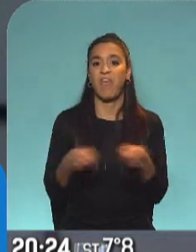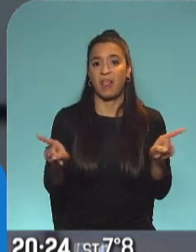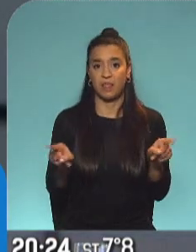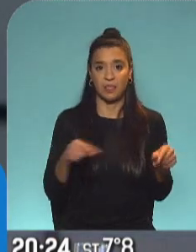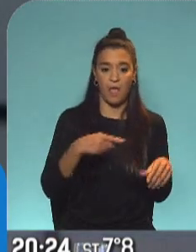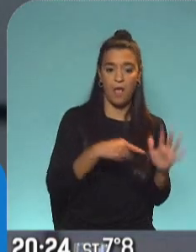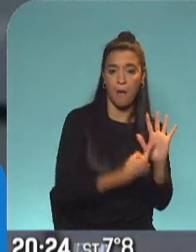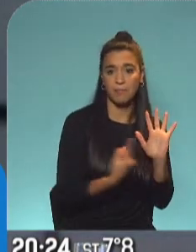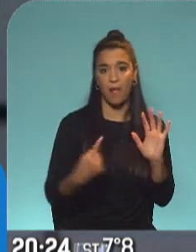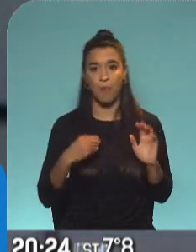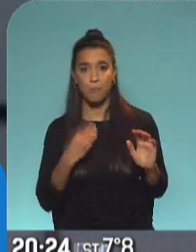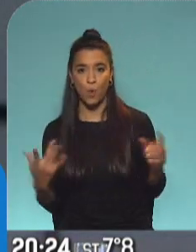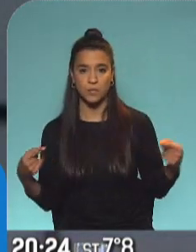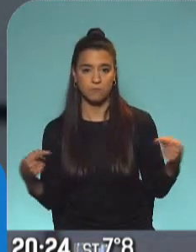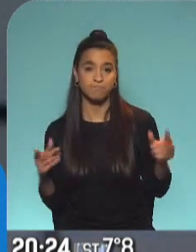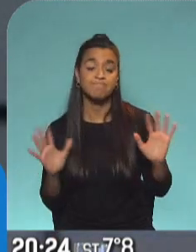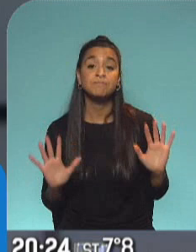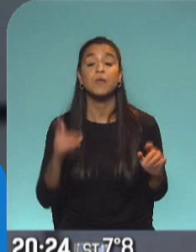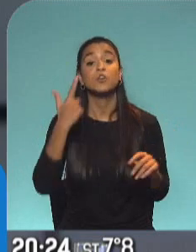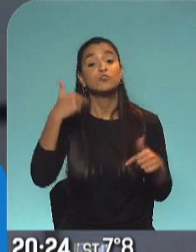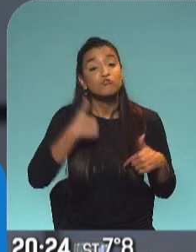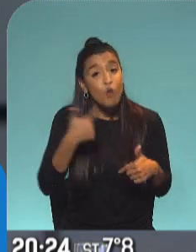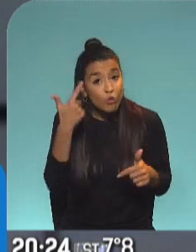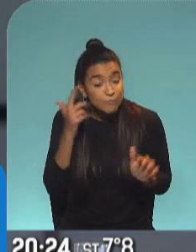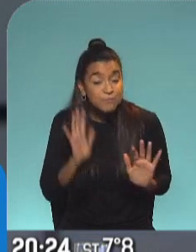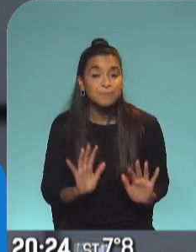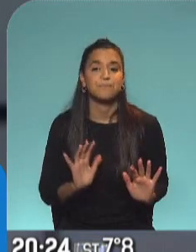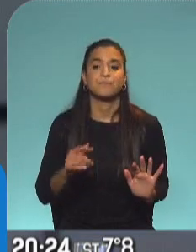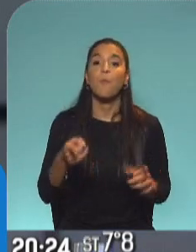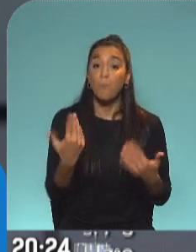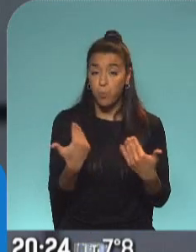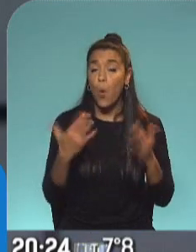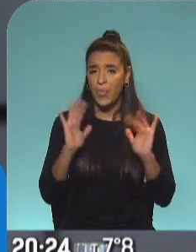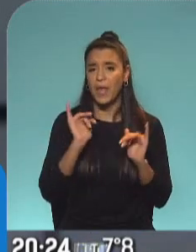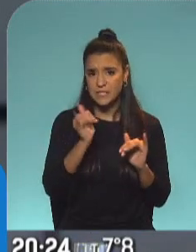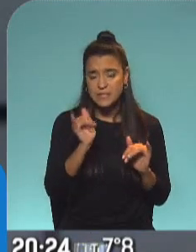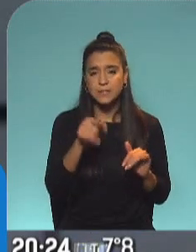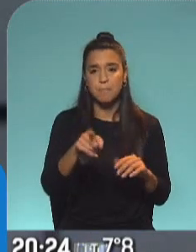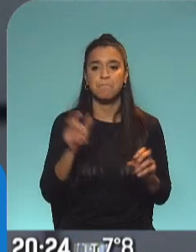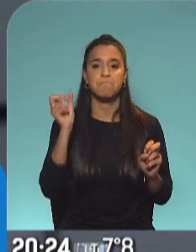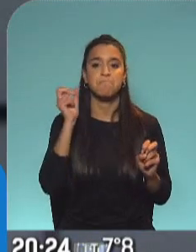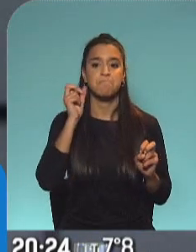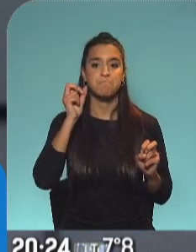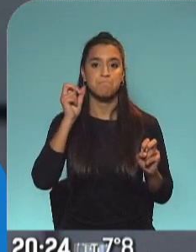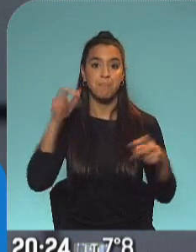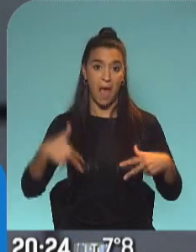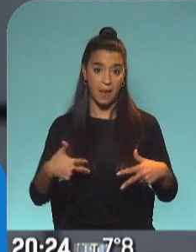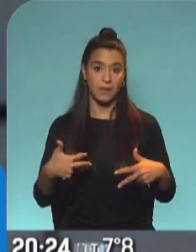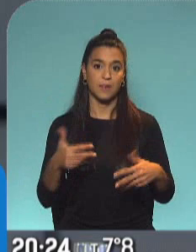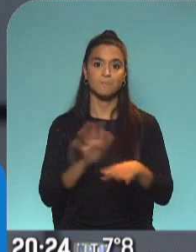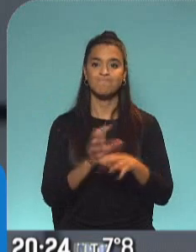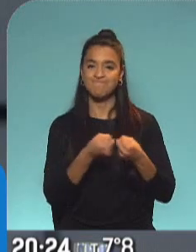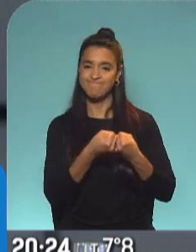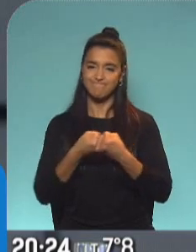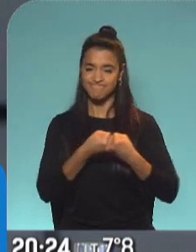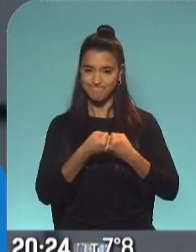Aires, y yo te diría que por cómo vienen los ánimos y las declaraciones, es probable que la estrategia vuelva a tensarse